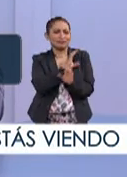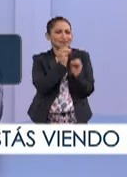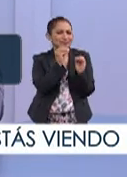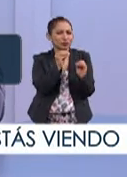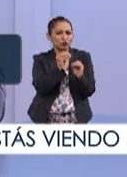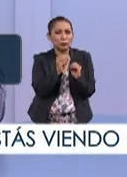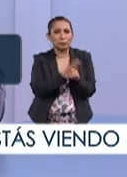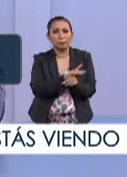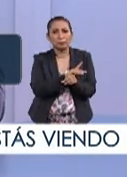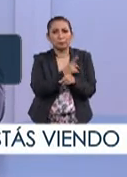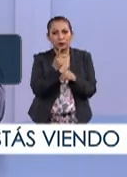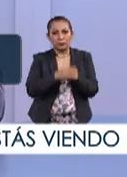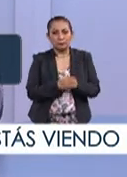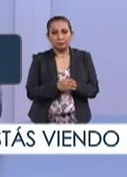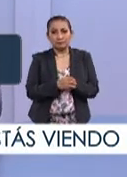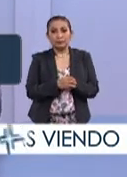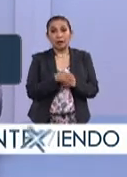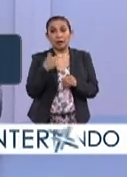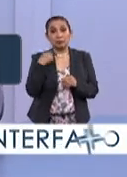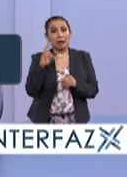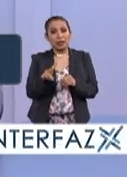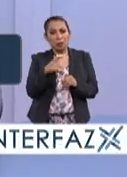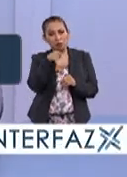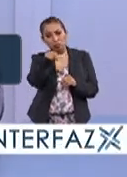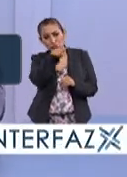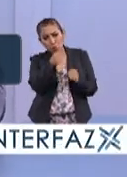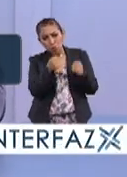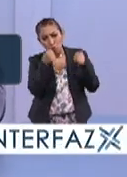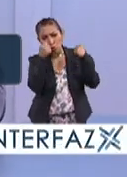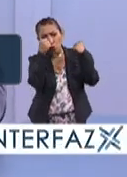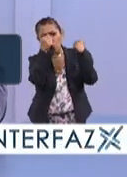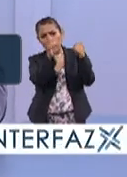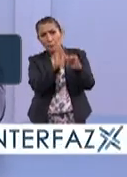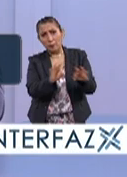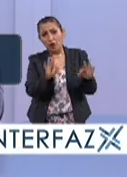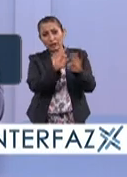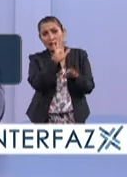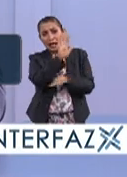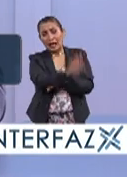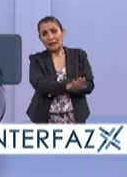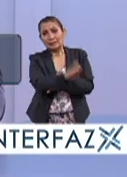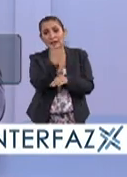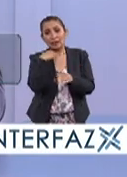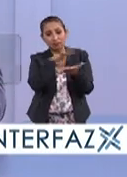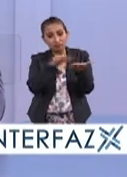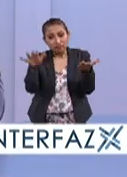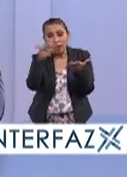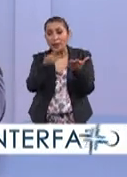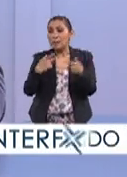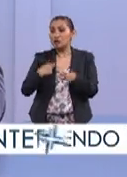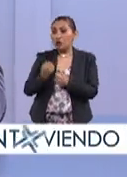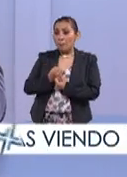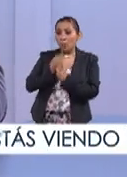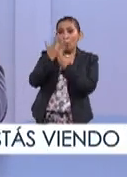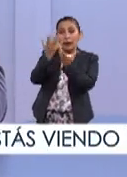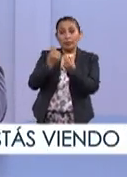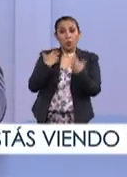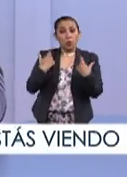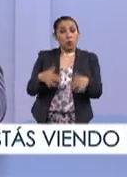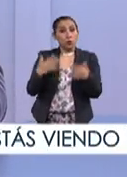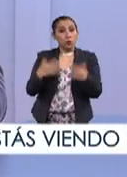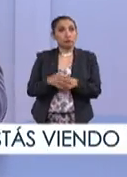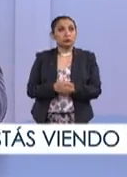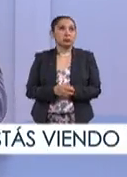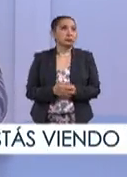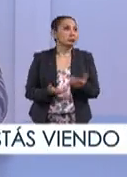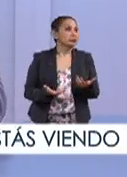tanto, porque de verdad que es un potencial muy importante de lectores y de poetas también, poetas de los